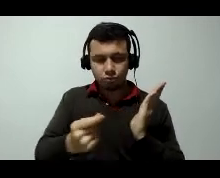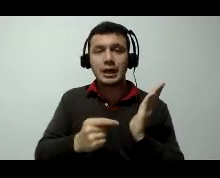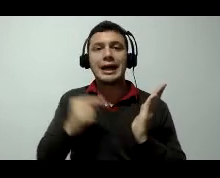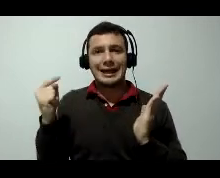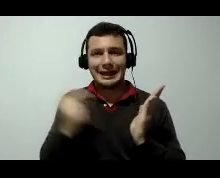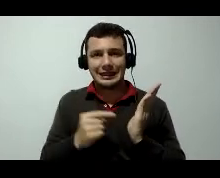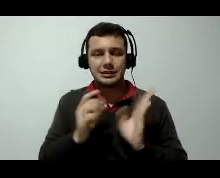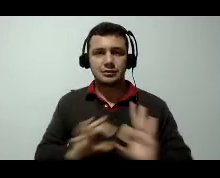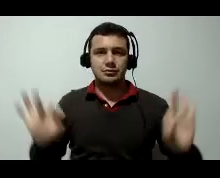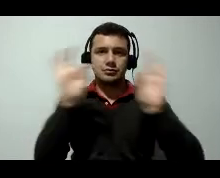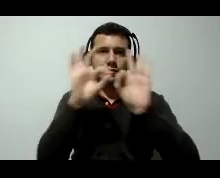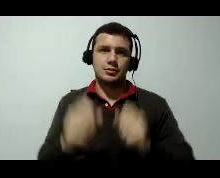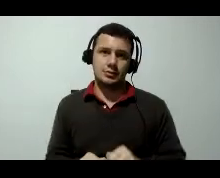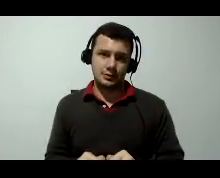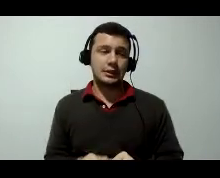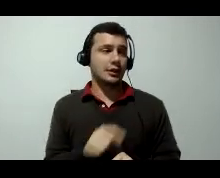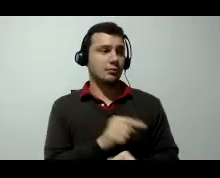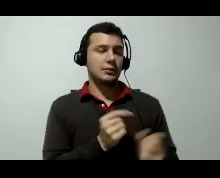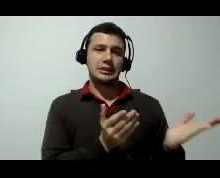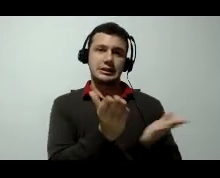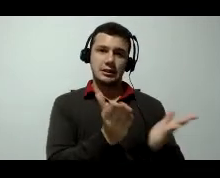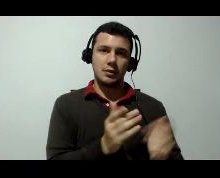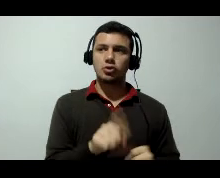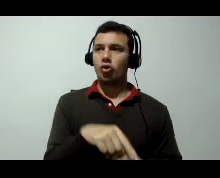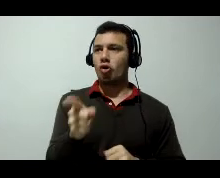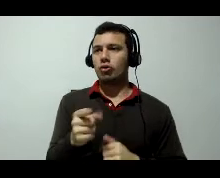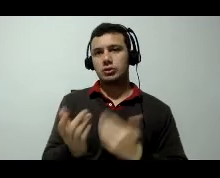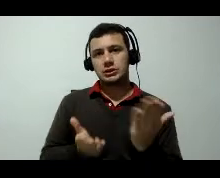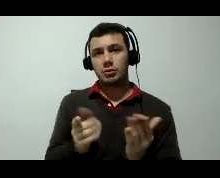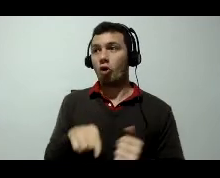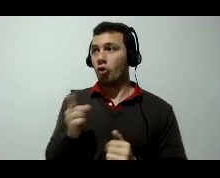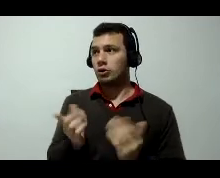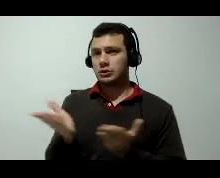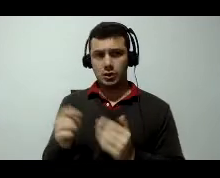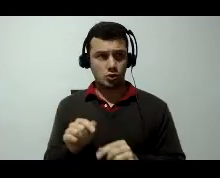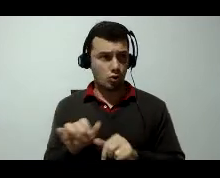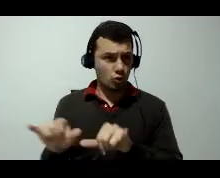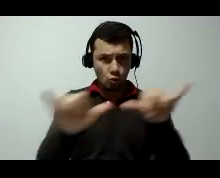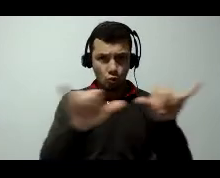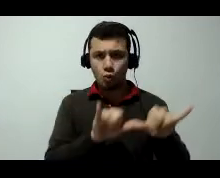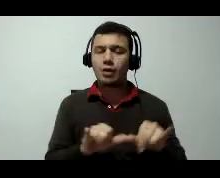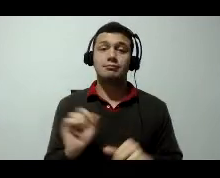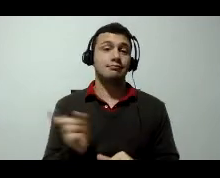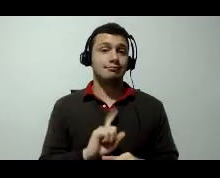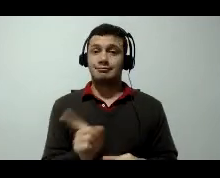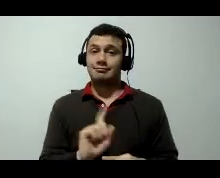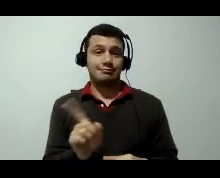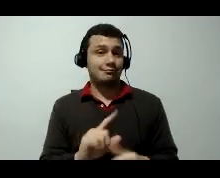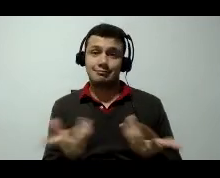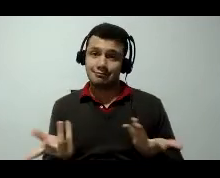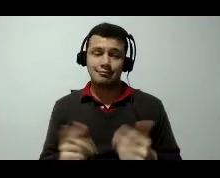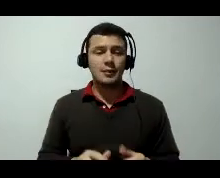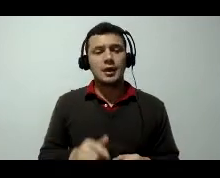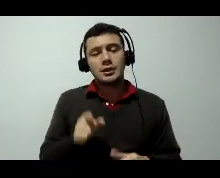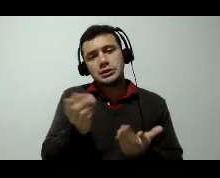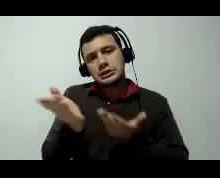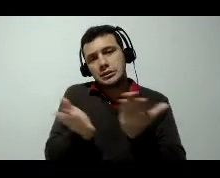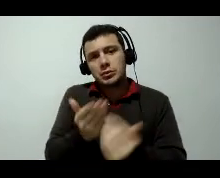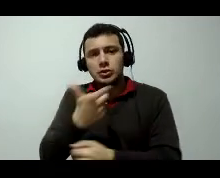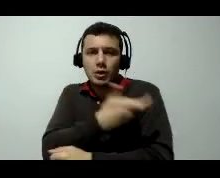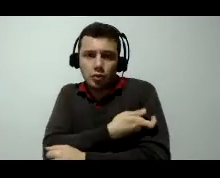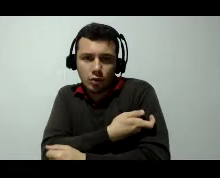utilización en todos los servicios que yo tengo en mi institución de salud. No es lo mismo un servicio de vacunación o de